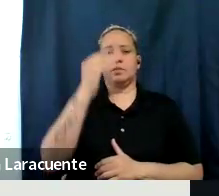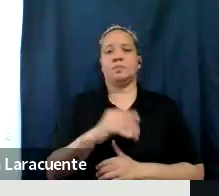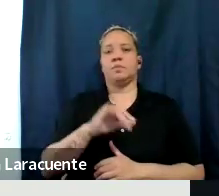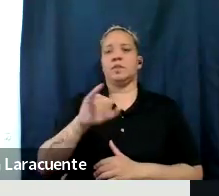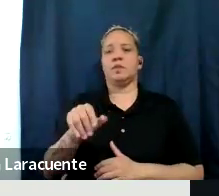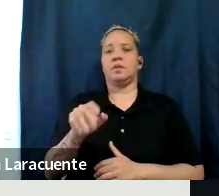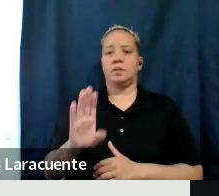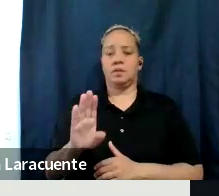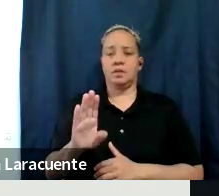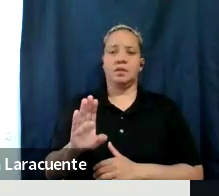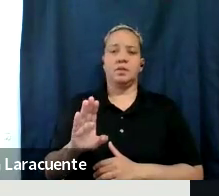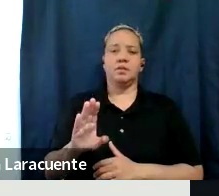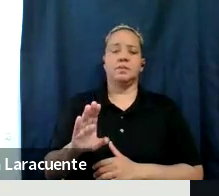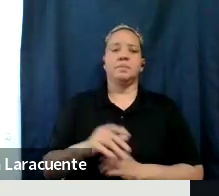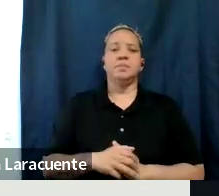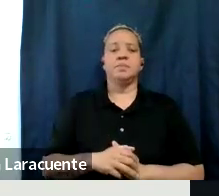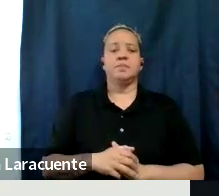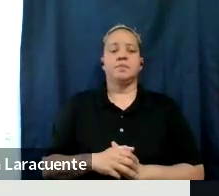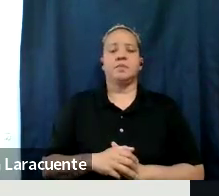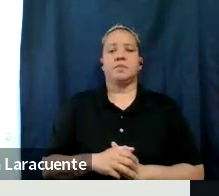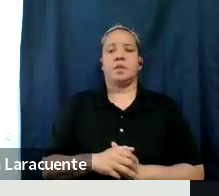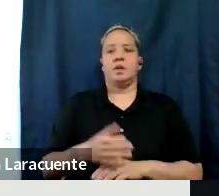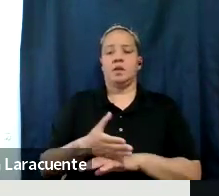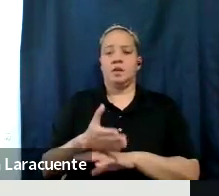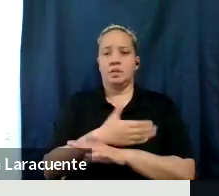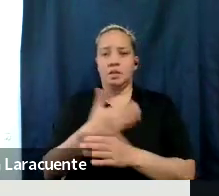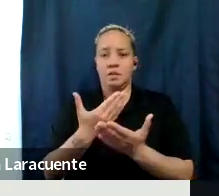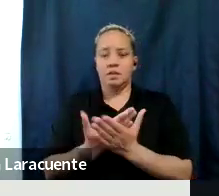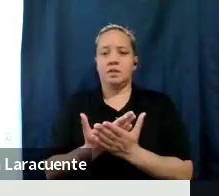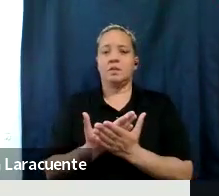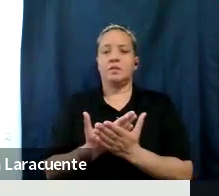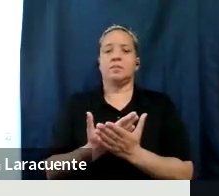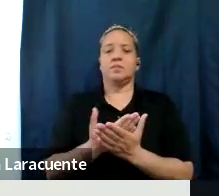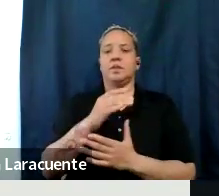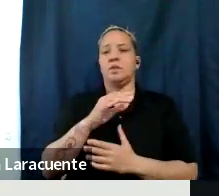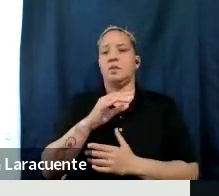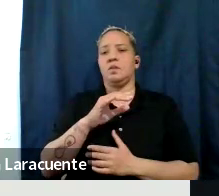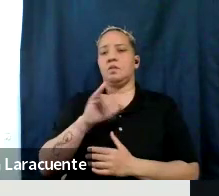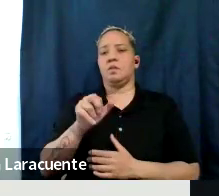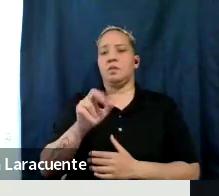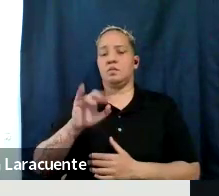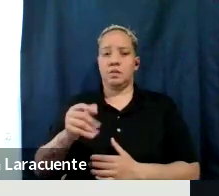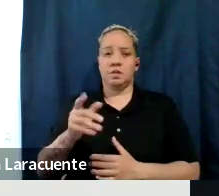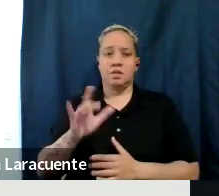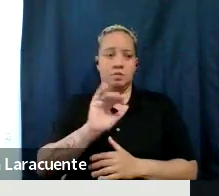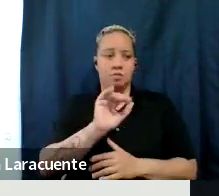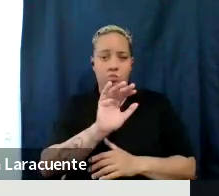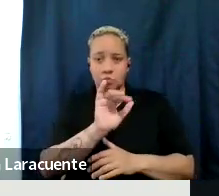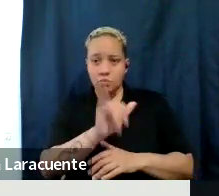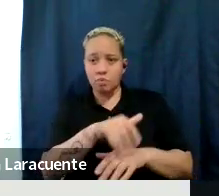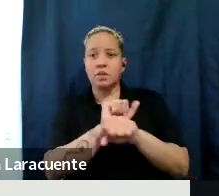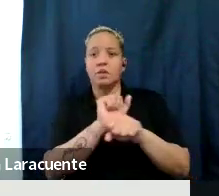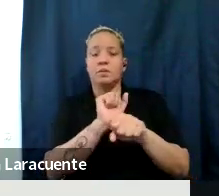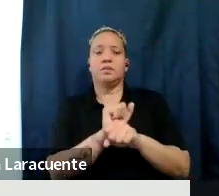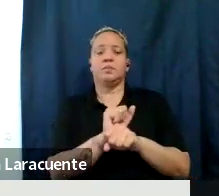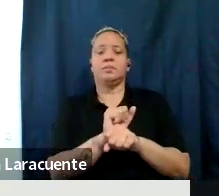Benítez, ese conocimiento previo a la llegada de Juan Ramón Jiménez, ese conocimiento de su obra por parte del